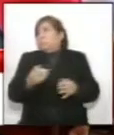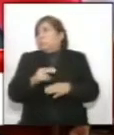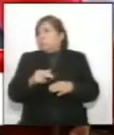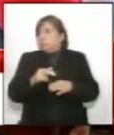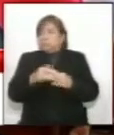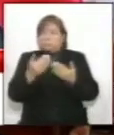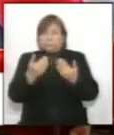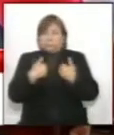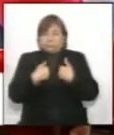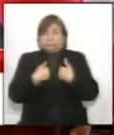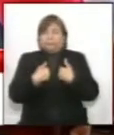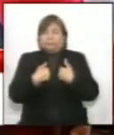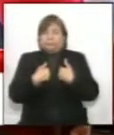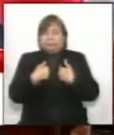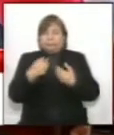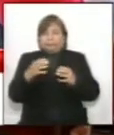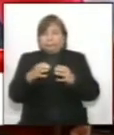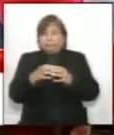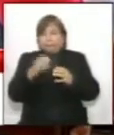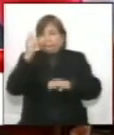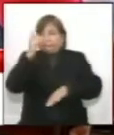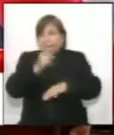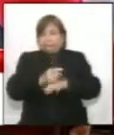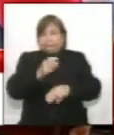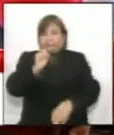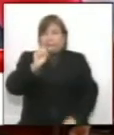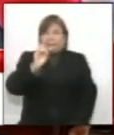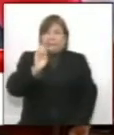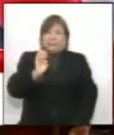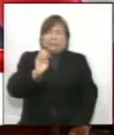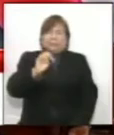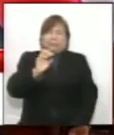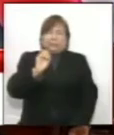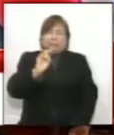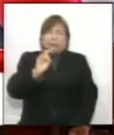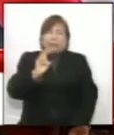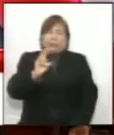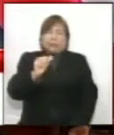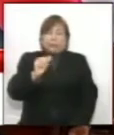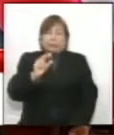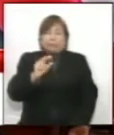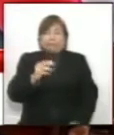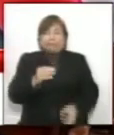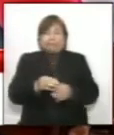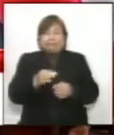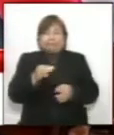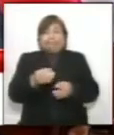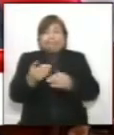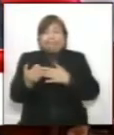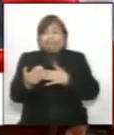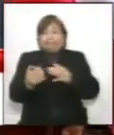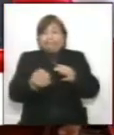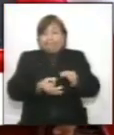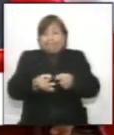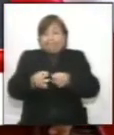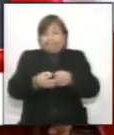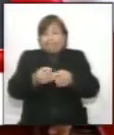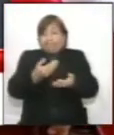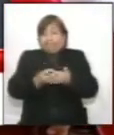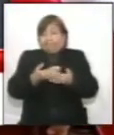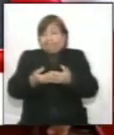Parlamento tiene la condición de poder censurar. Estas son interpelaciones que están pendientes y que deben ser explicadas. También es